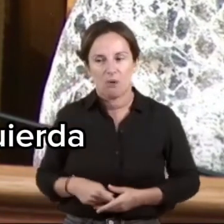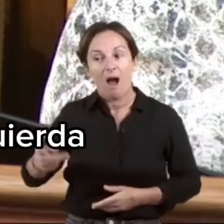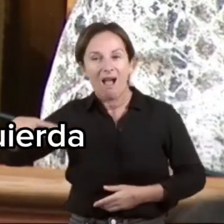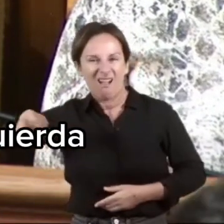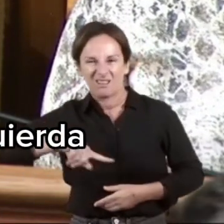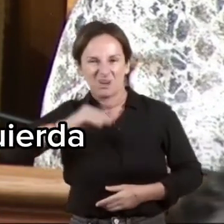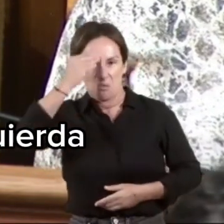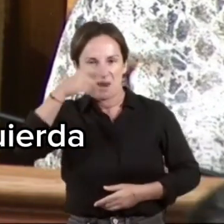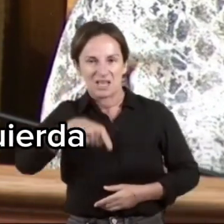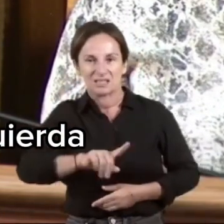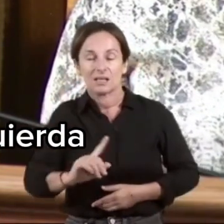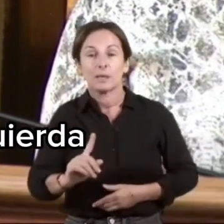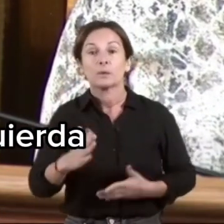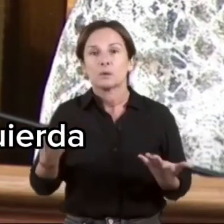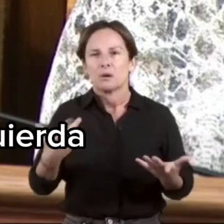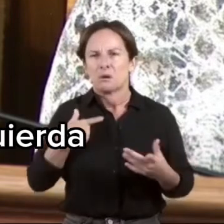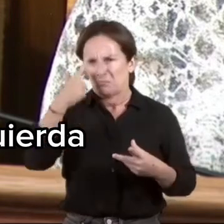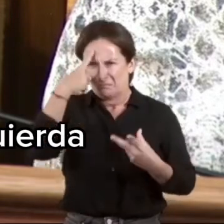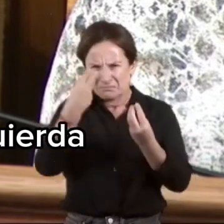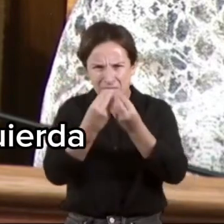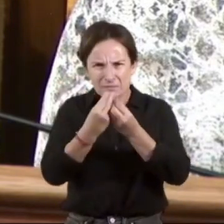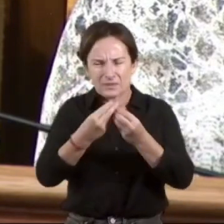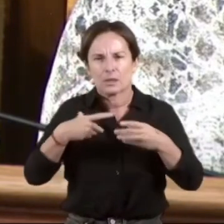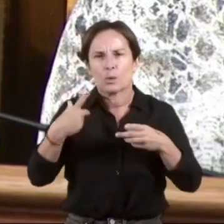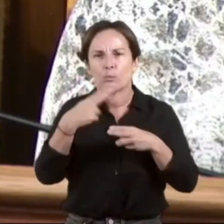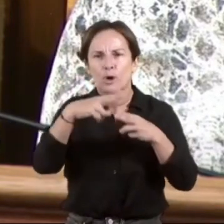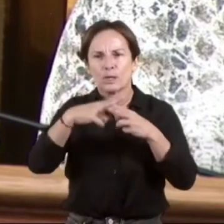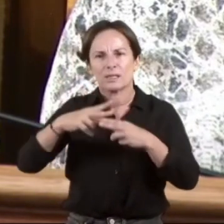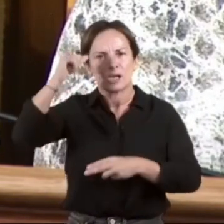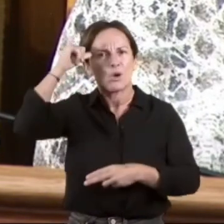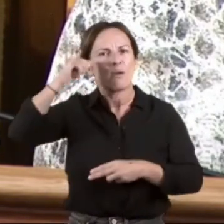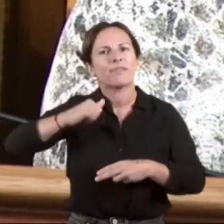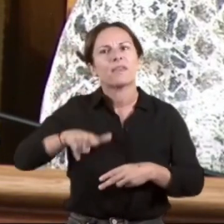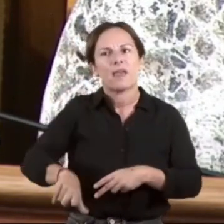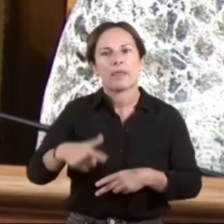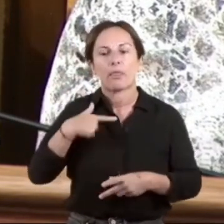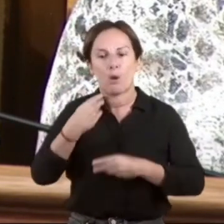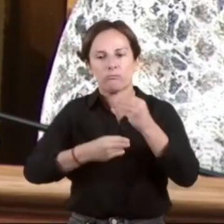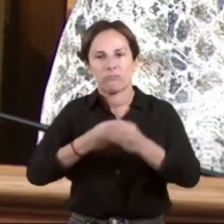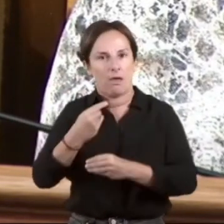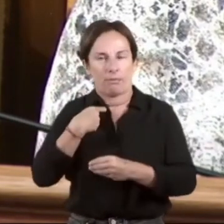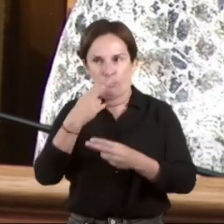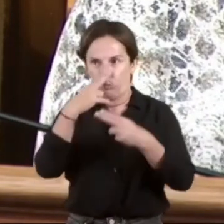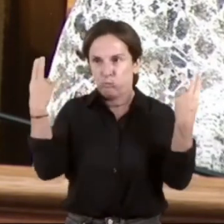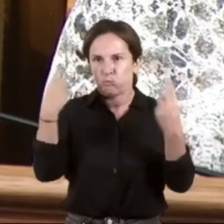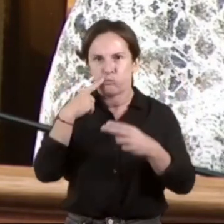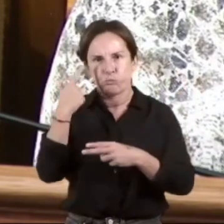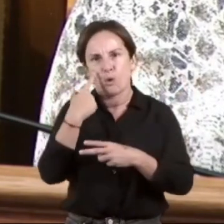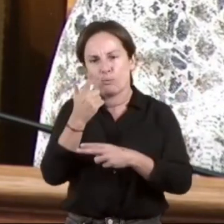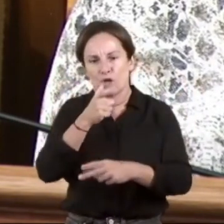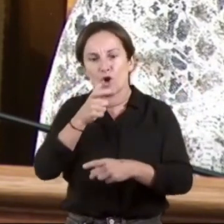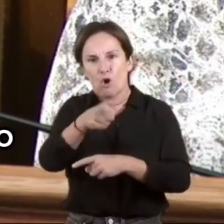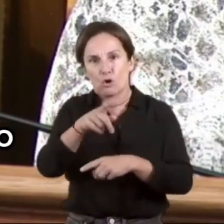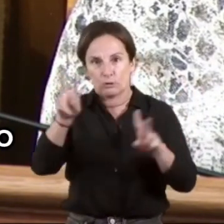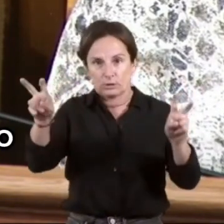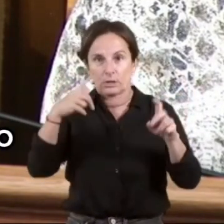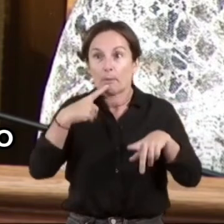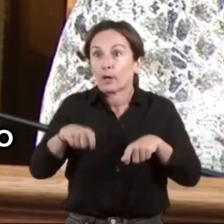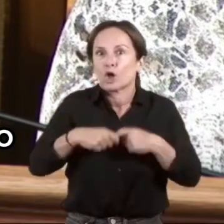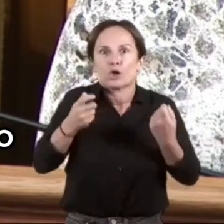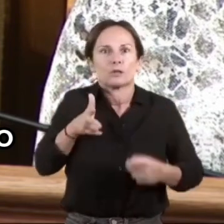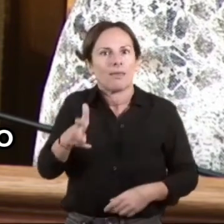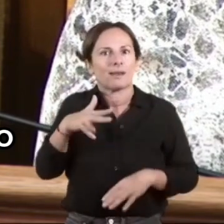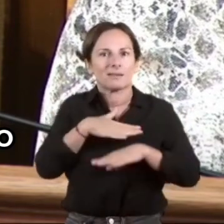incomprensible que los partidos de izquierda en lugar de condenar estas acciones que vulneran los derechos tan